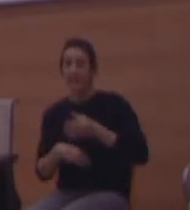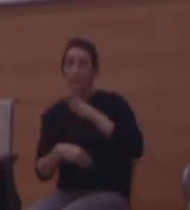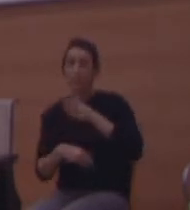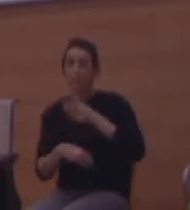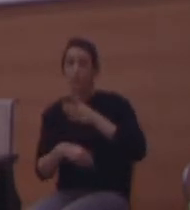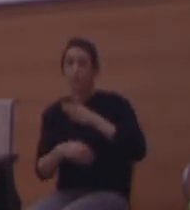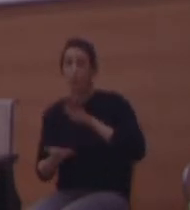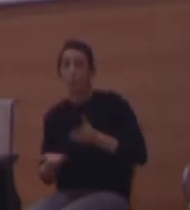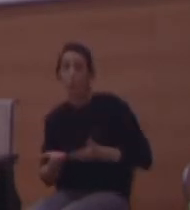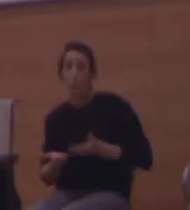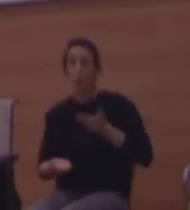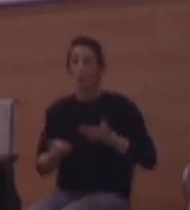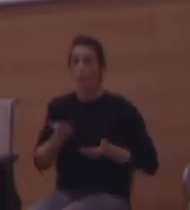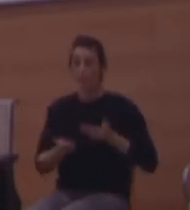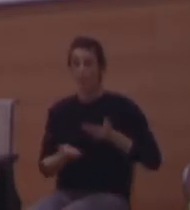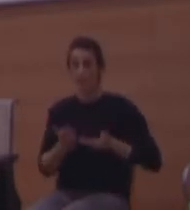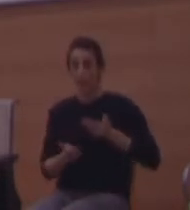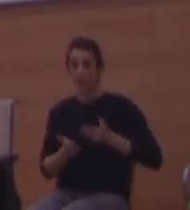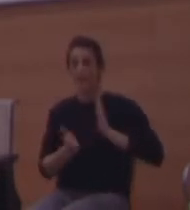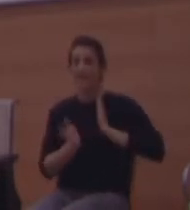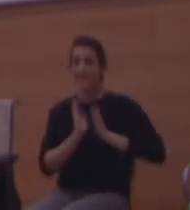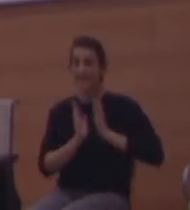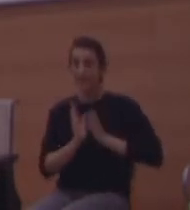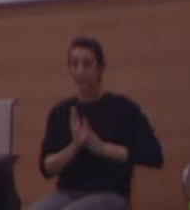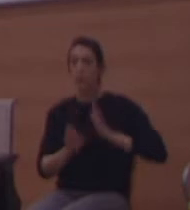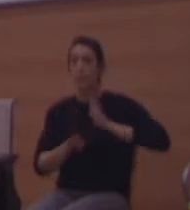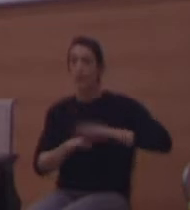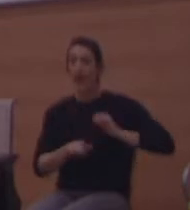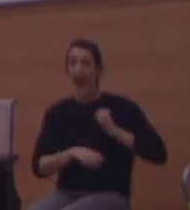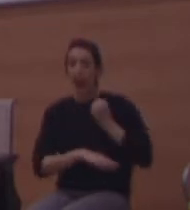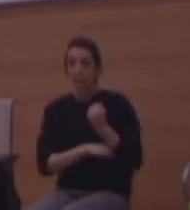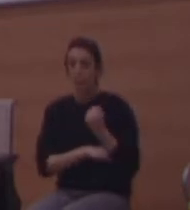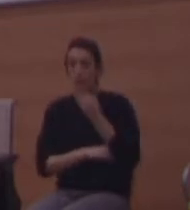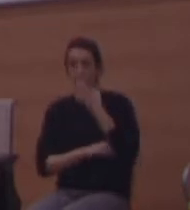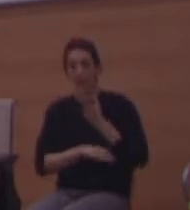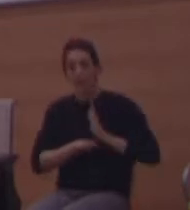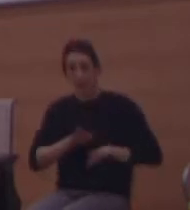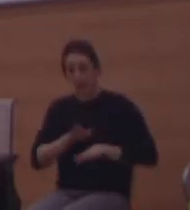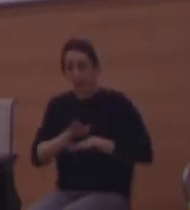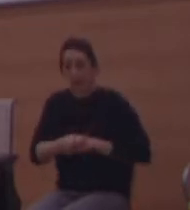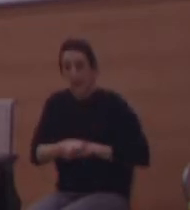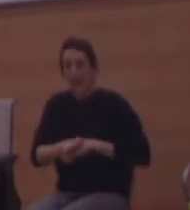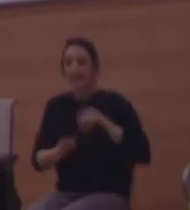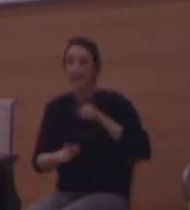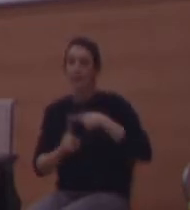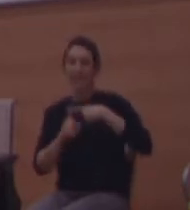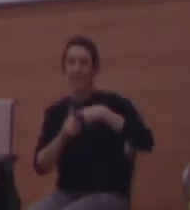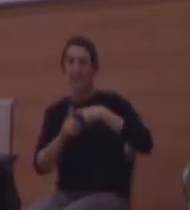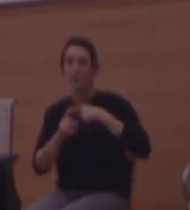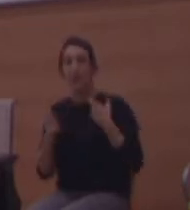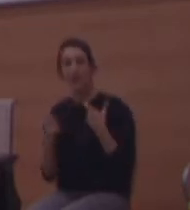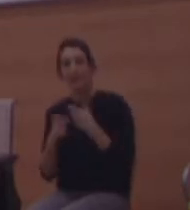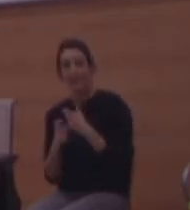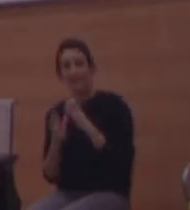ser compensadoras y van a producir un correcto apoyo. La final van a ser la de redistribuir presiones, mejorar